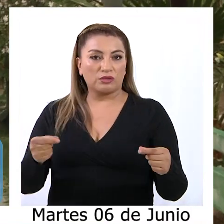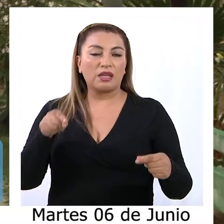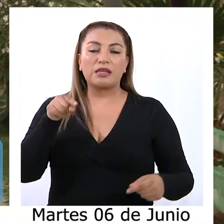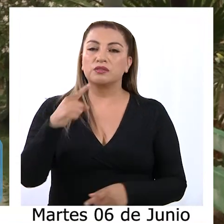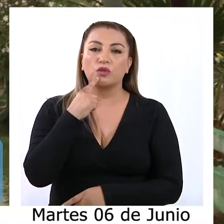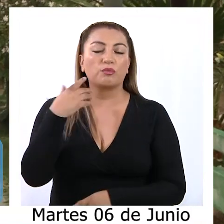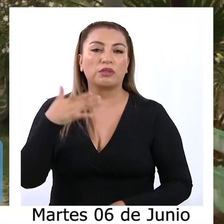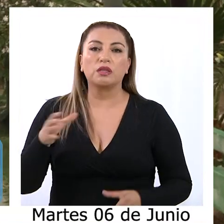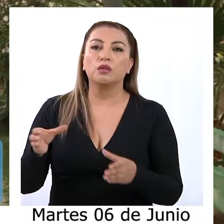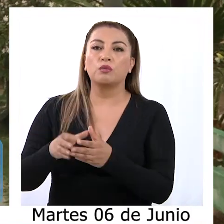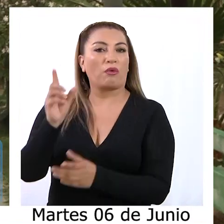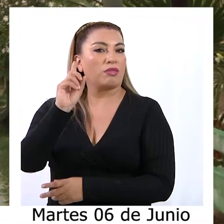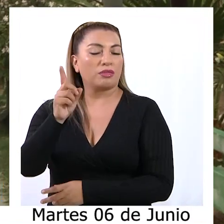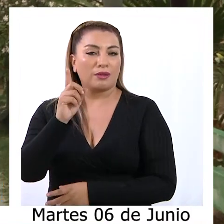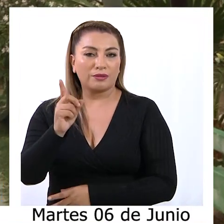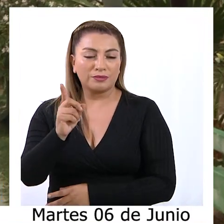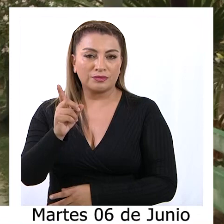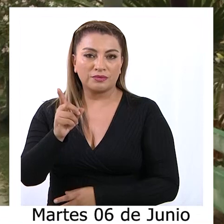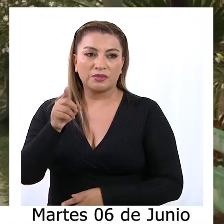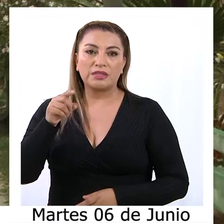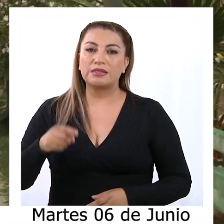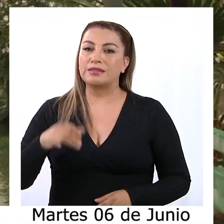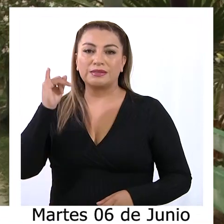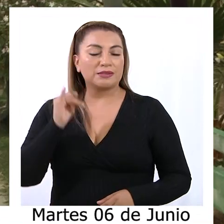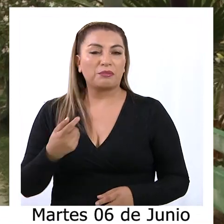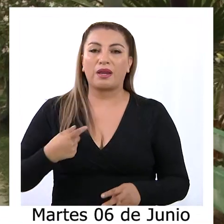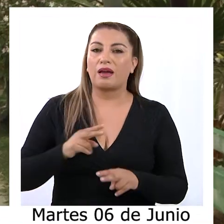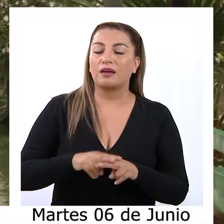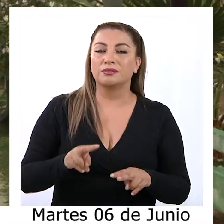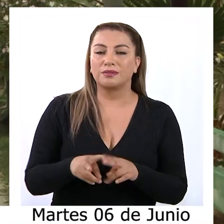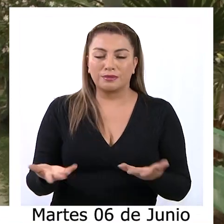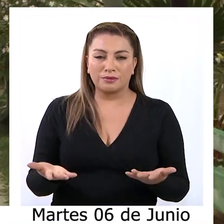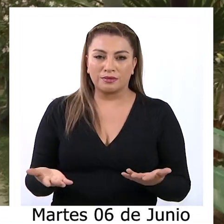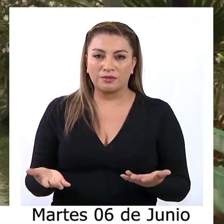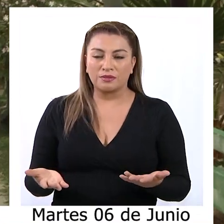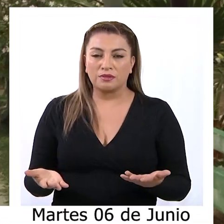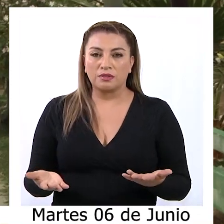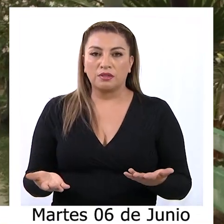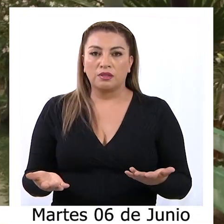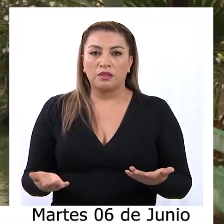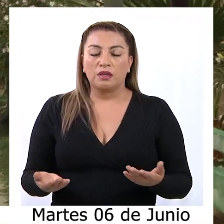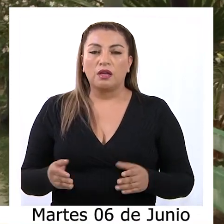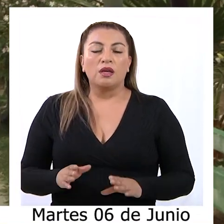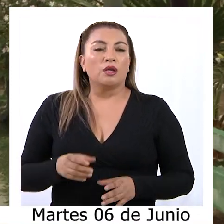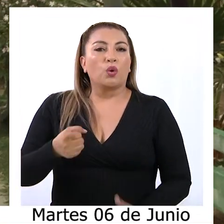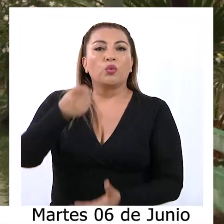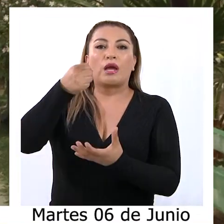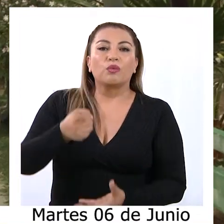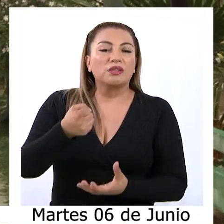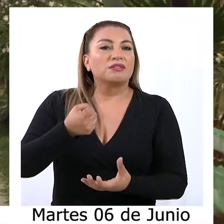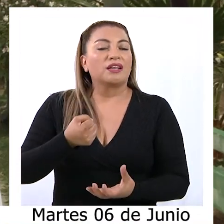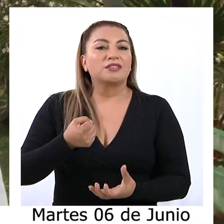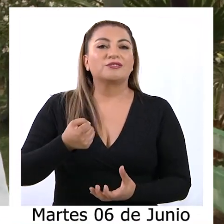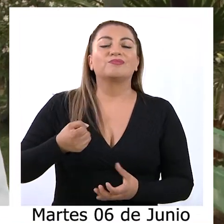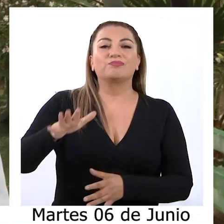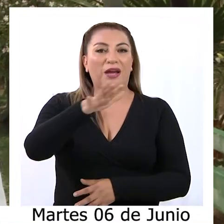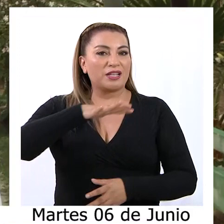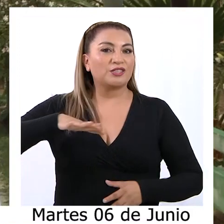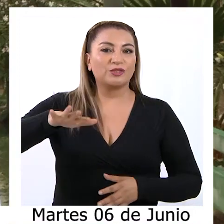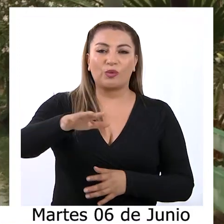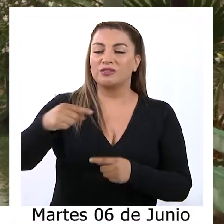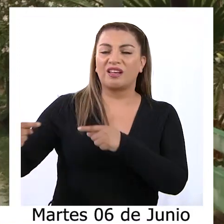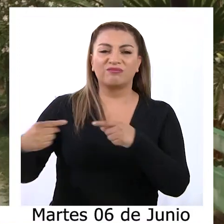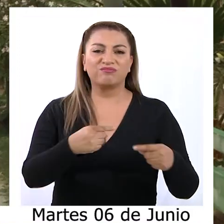gravitante, donde la derecha ha puesto el hincapié en no crear una especie de cuenta solidaria. Ese ha sido el debate más